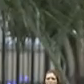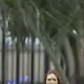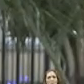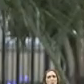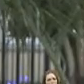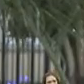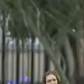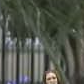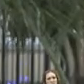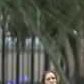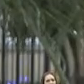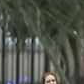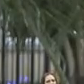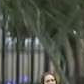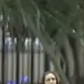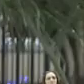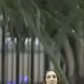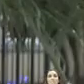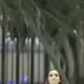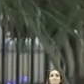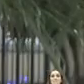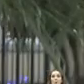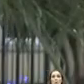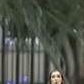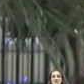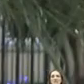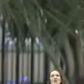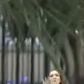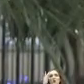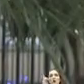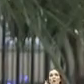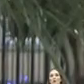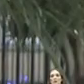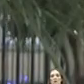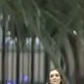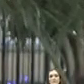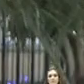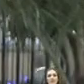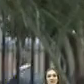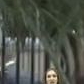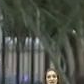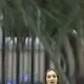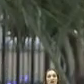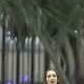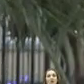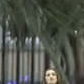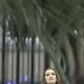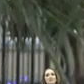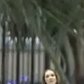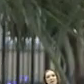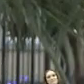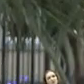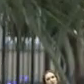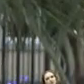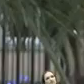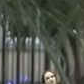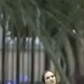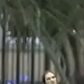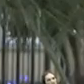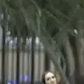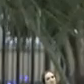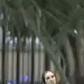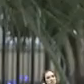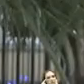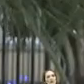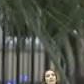Ha señalado que esta propuesta obedece al clamor de los trabajadores, también a la generosidad de los empresarios y sobre todo a la